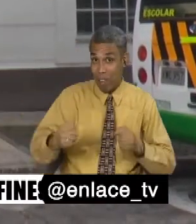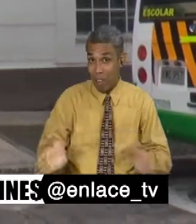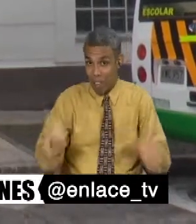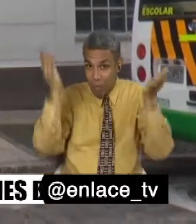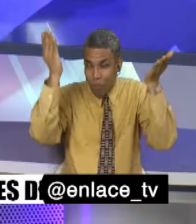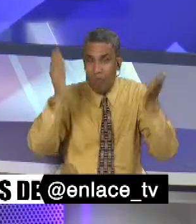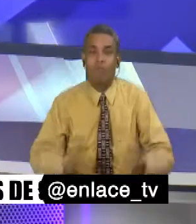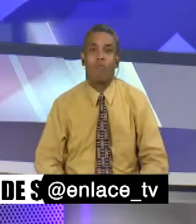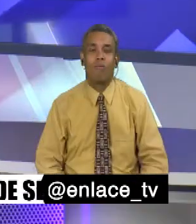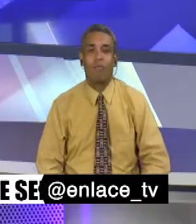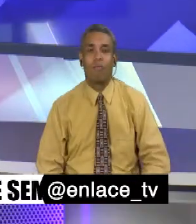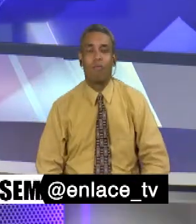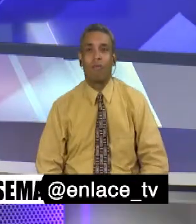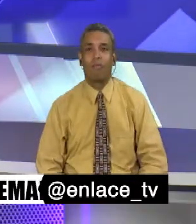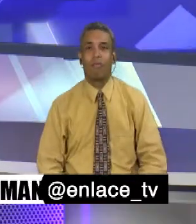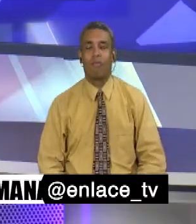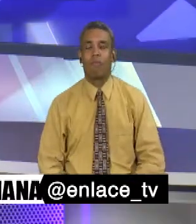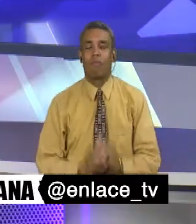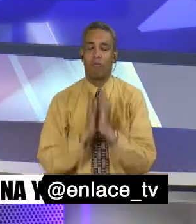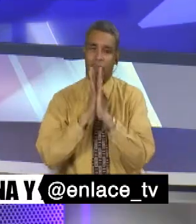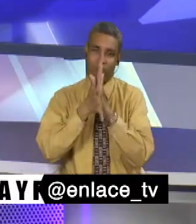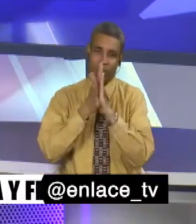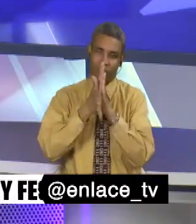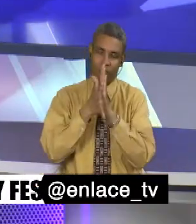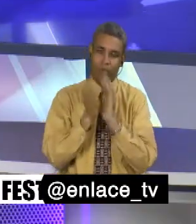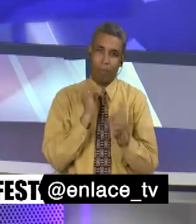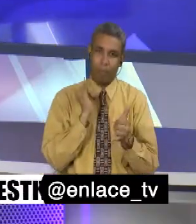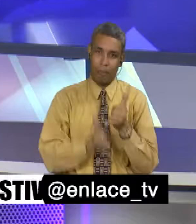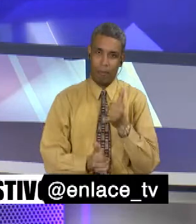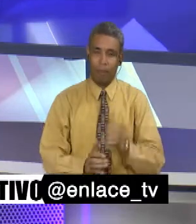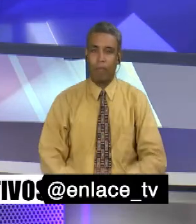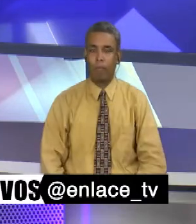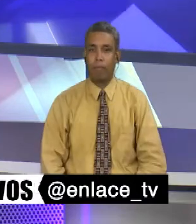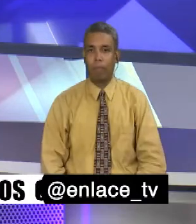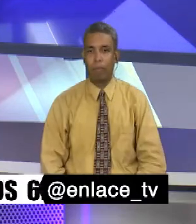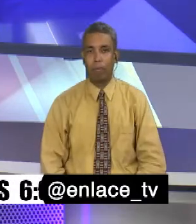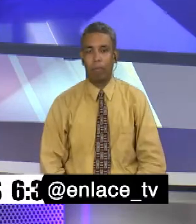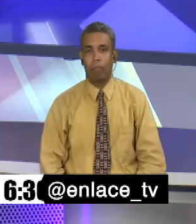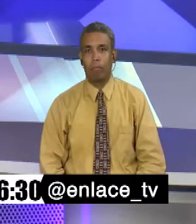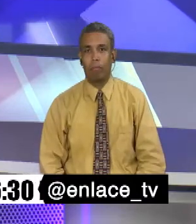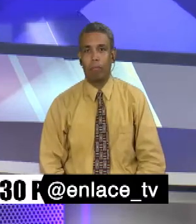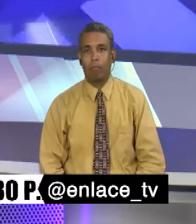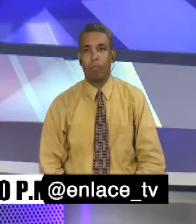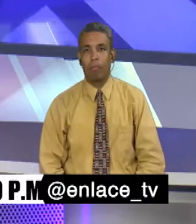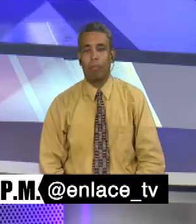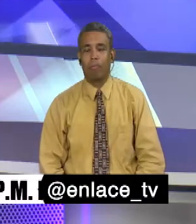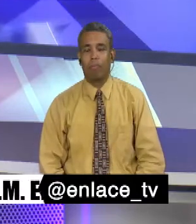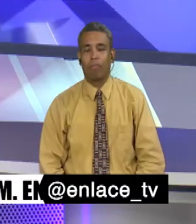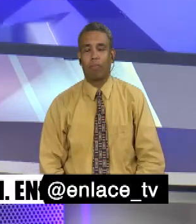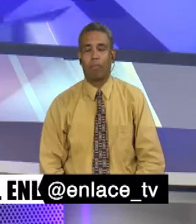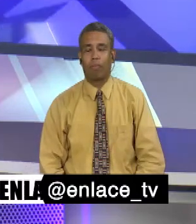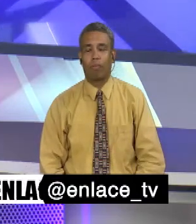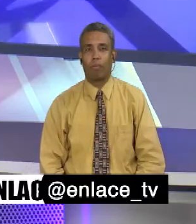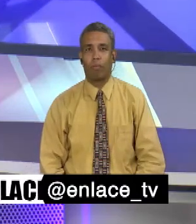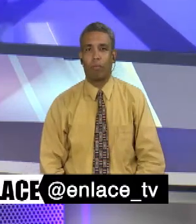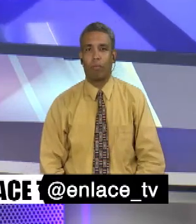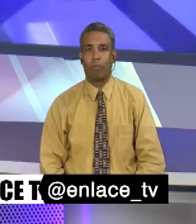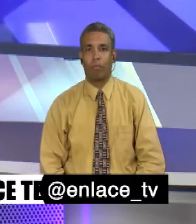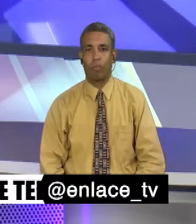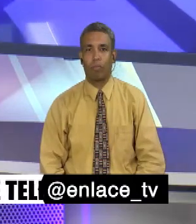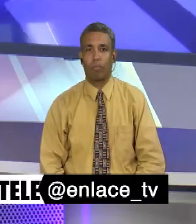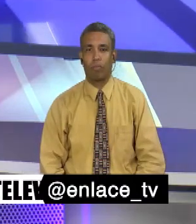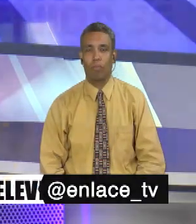Olivos. Con esta información nos despedimos de la presente emisión de Enlace Noticias, pero antes de irnos les recordamos como